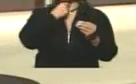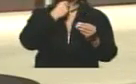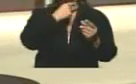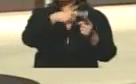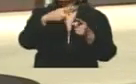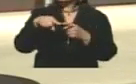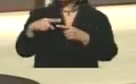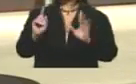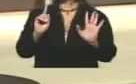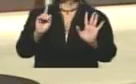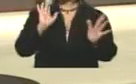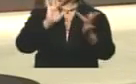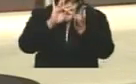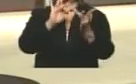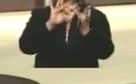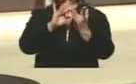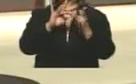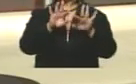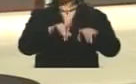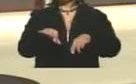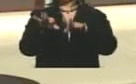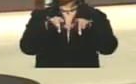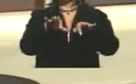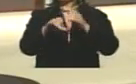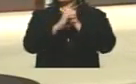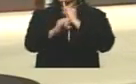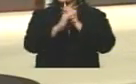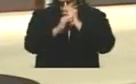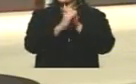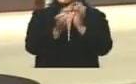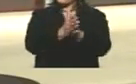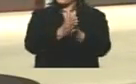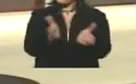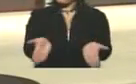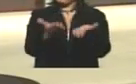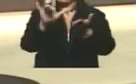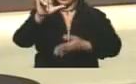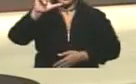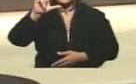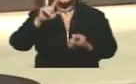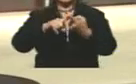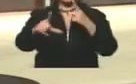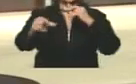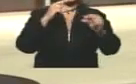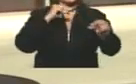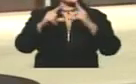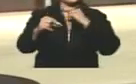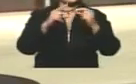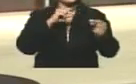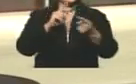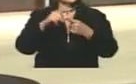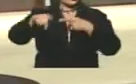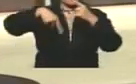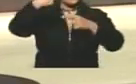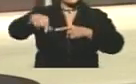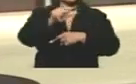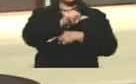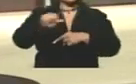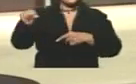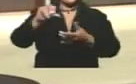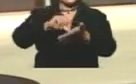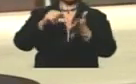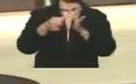Además, recuerda también conectarte y escribirnos a través de nuestros puntos de contacto que están allí en pantalla. Y será entonces hasta la próxima